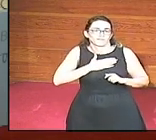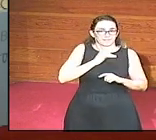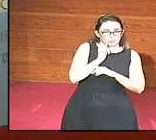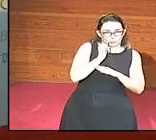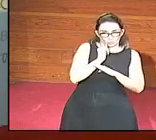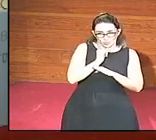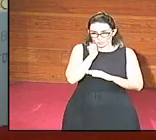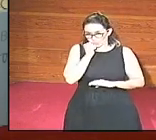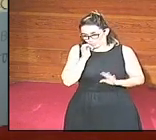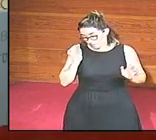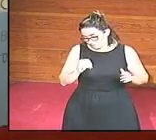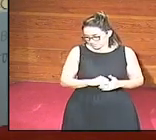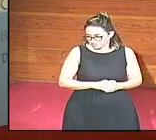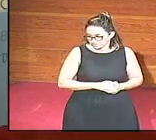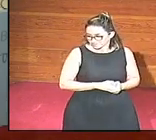Bueno, entonces,